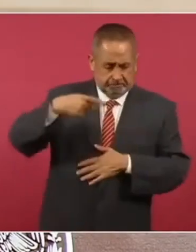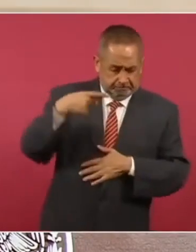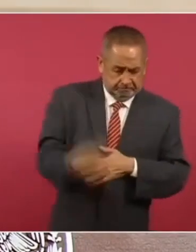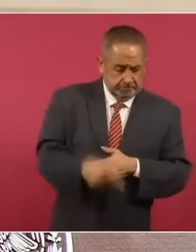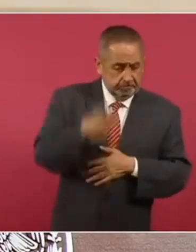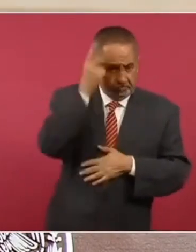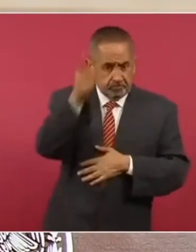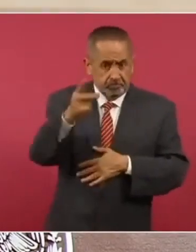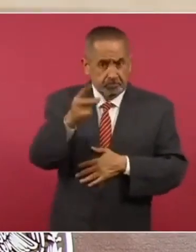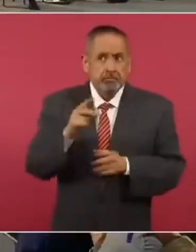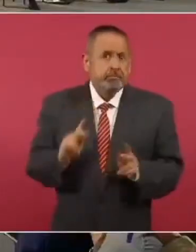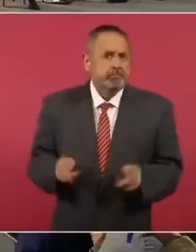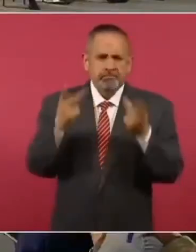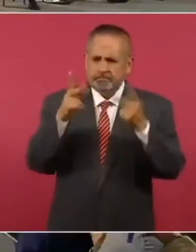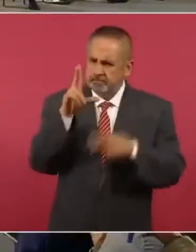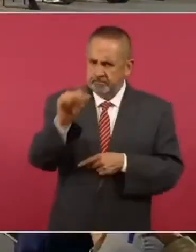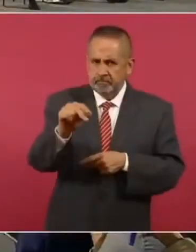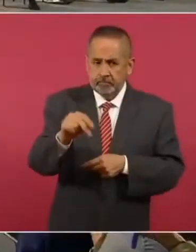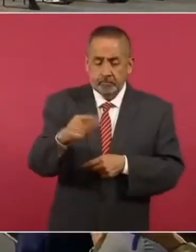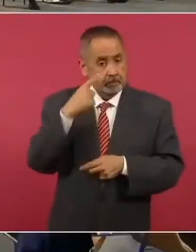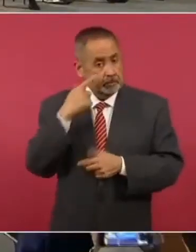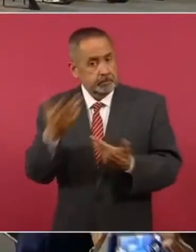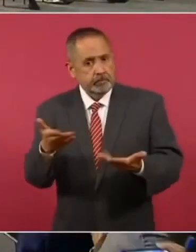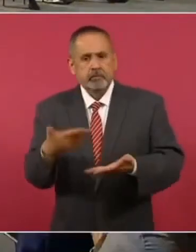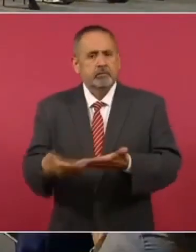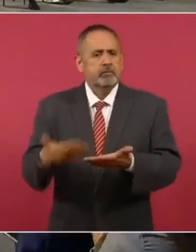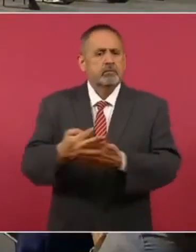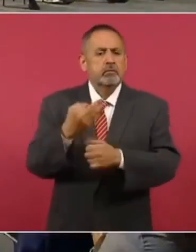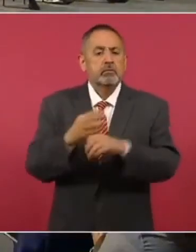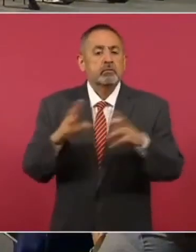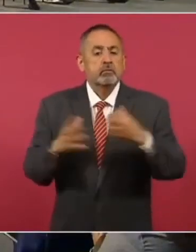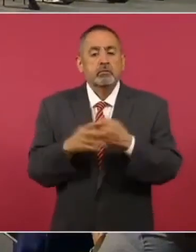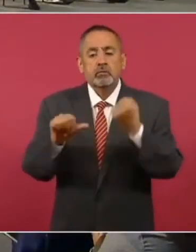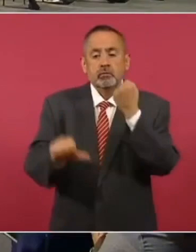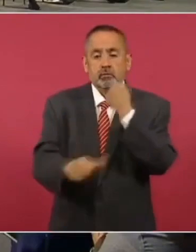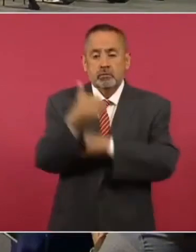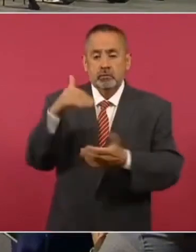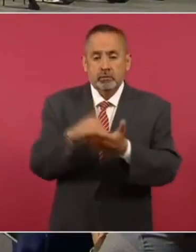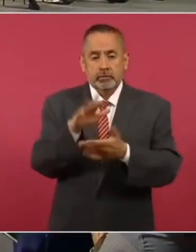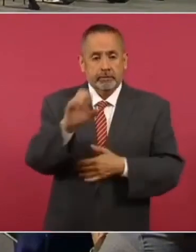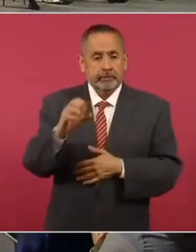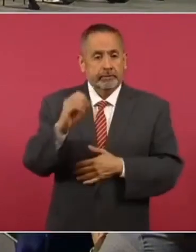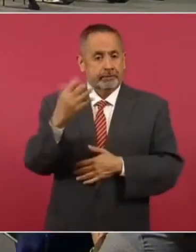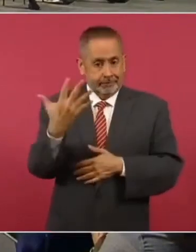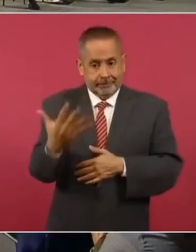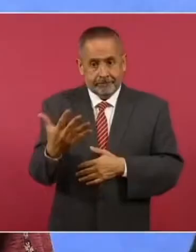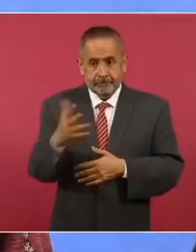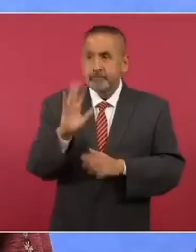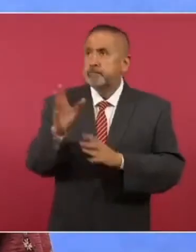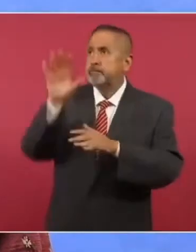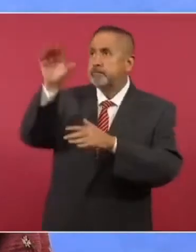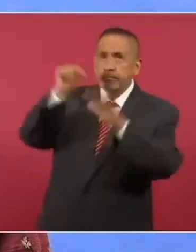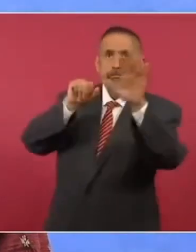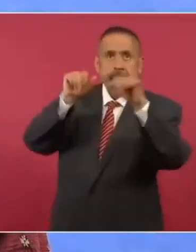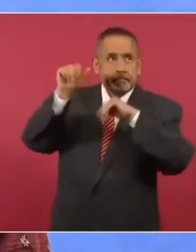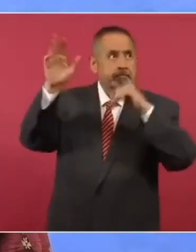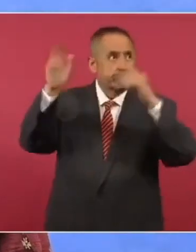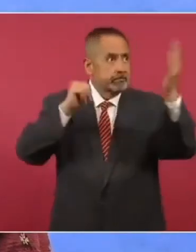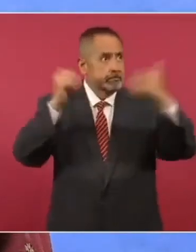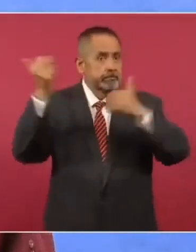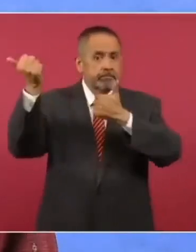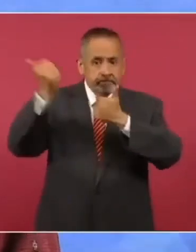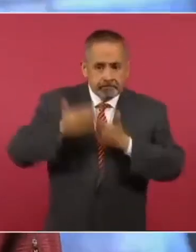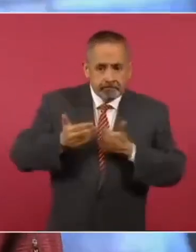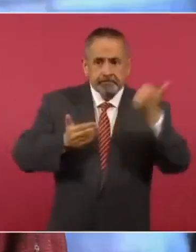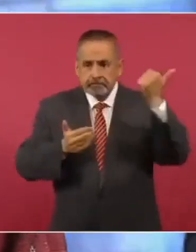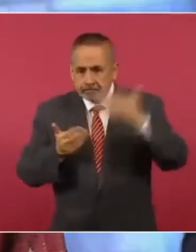a esta campaña, que ve sus resultados. Tenemos al momento 11.505 piezas repatriadas en nuestro